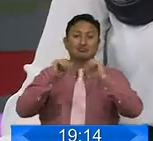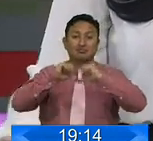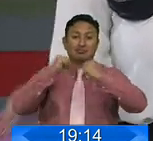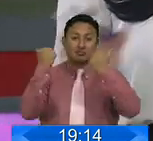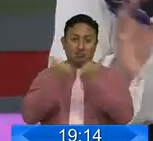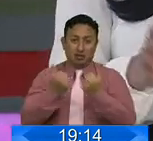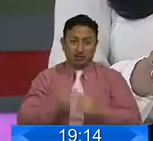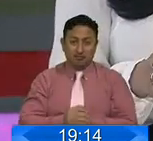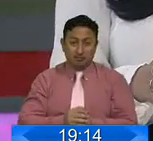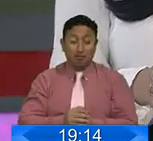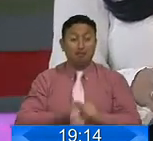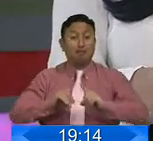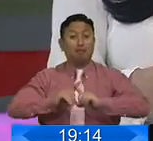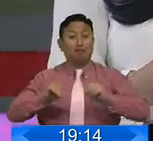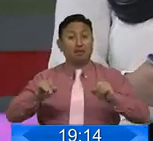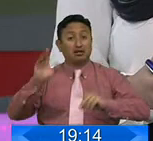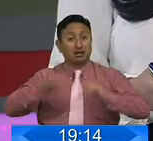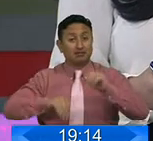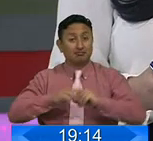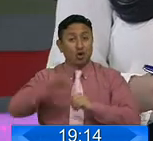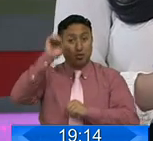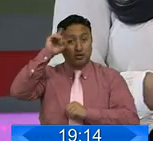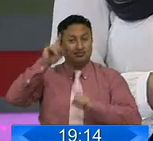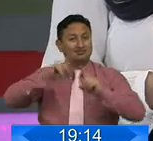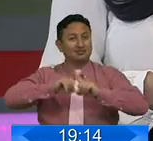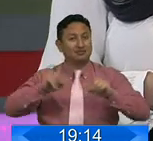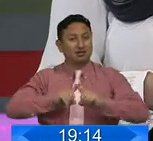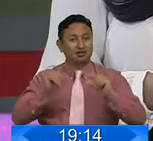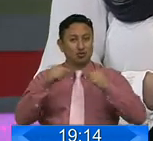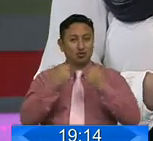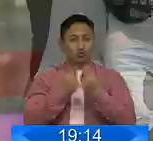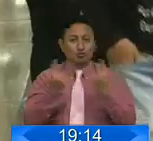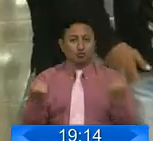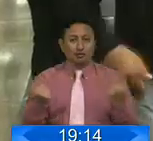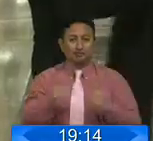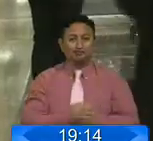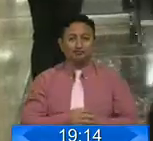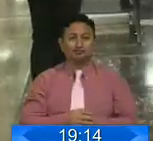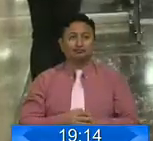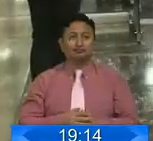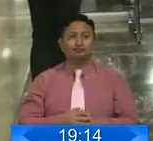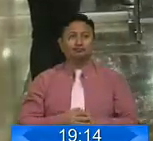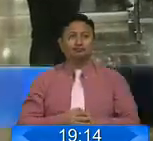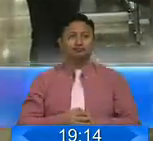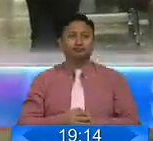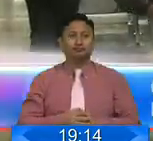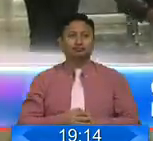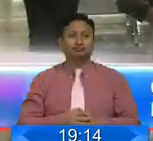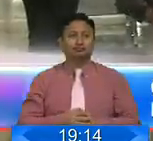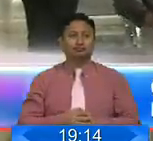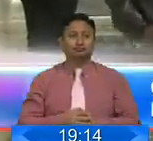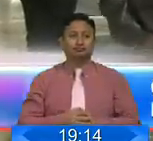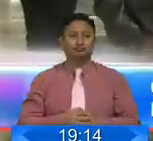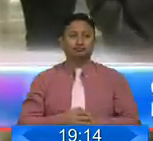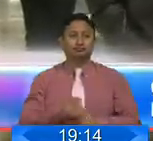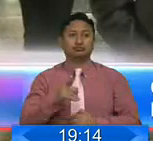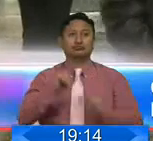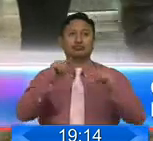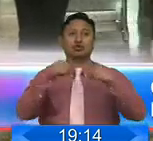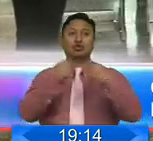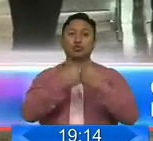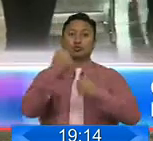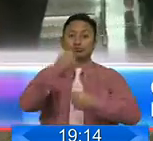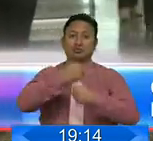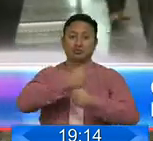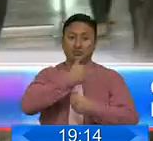Nacional. Sin embargo, hay criterios divididos de ambos sectores. Hay incertidumbre de varios grupos de trabajadores